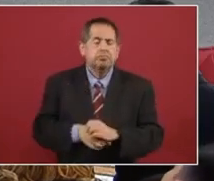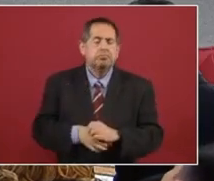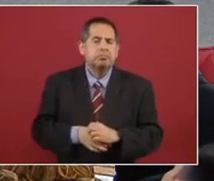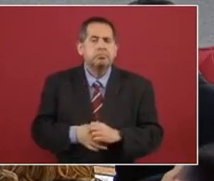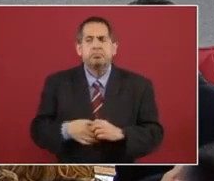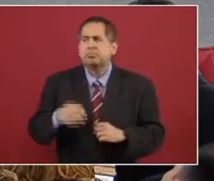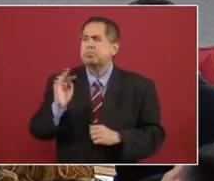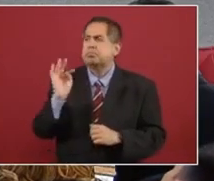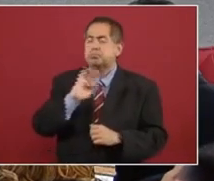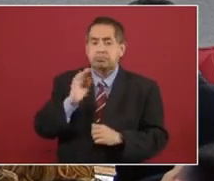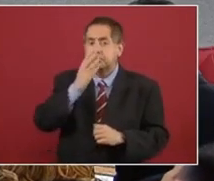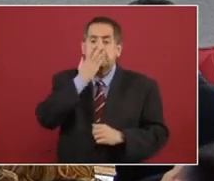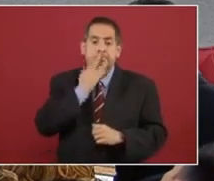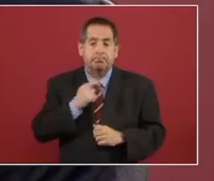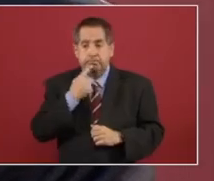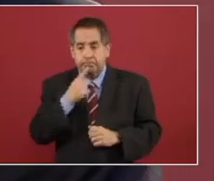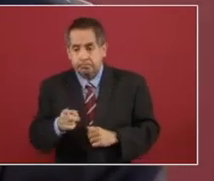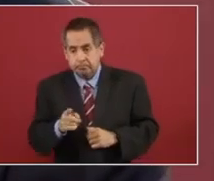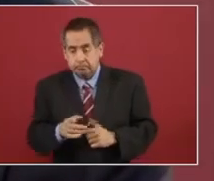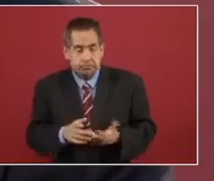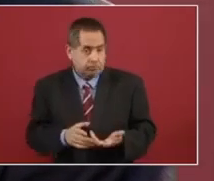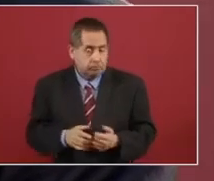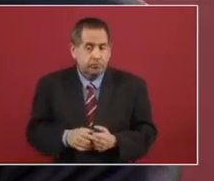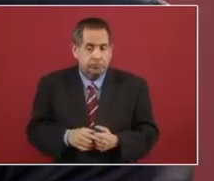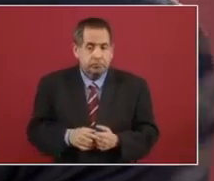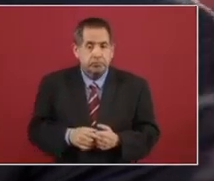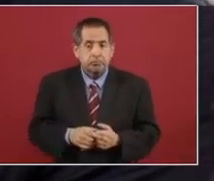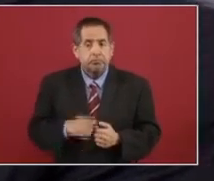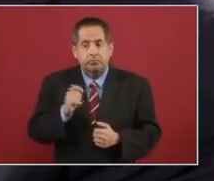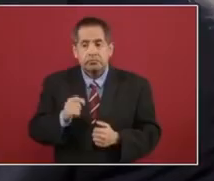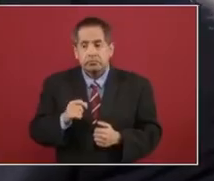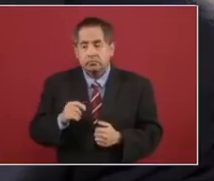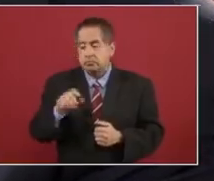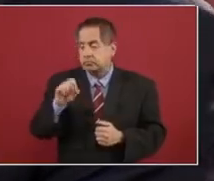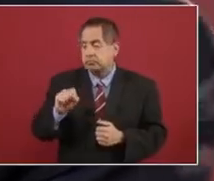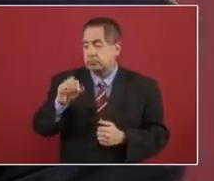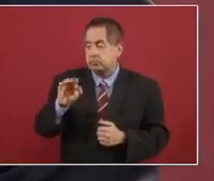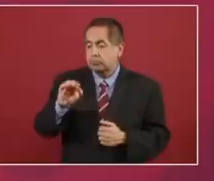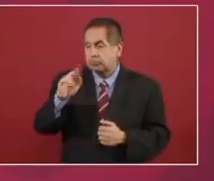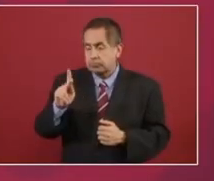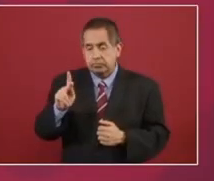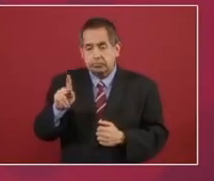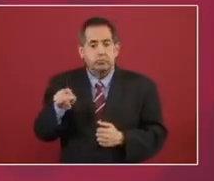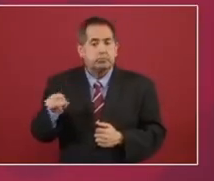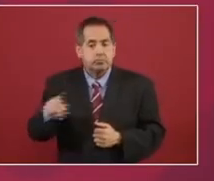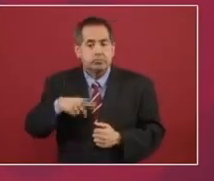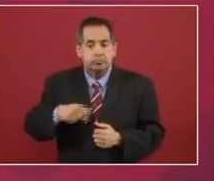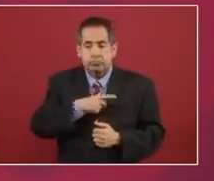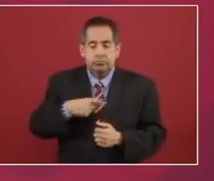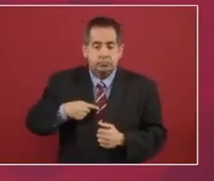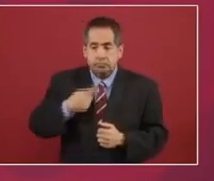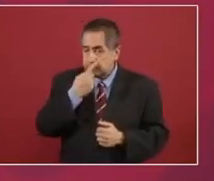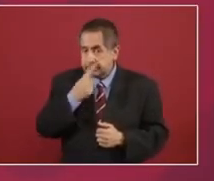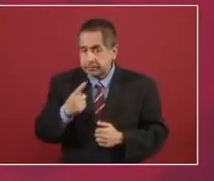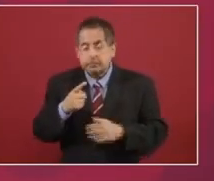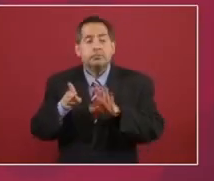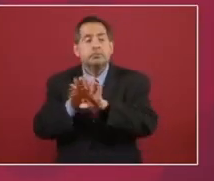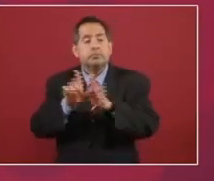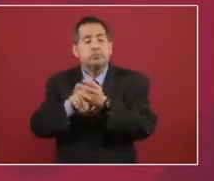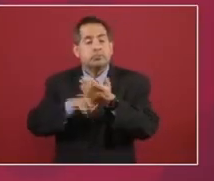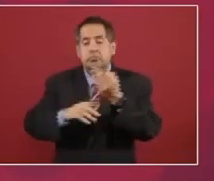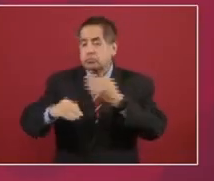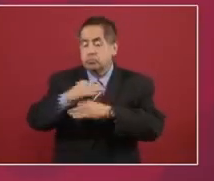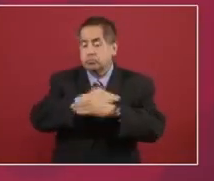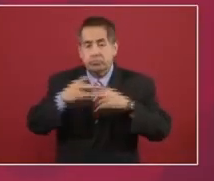denuncia, y si no, pues ya la función pública, porque todos los servidores